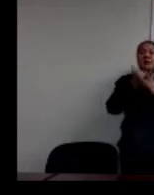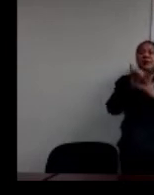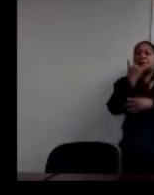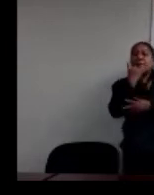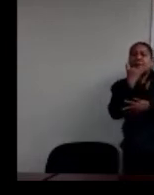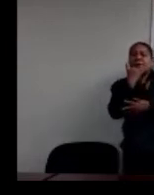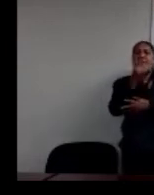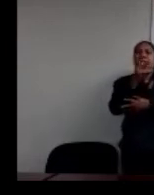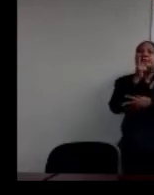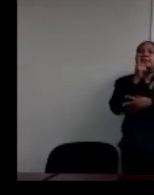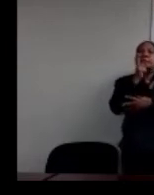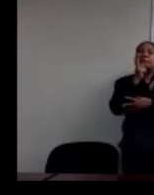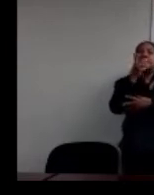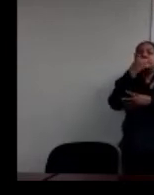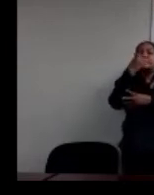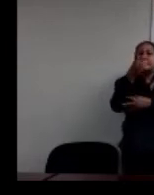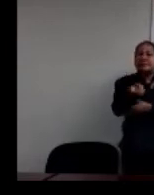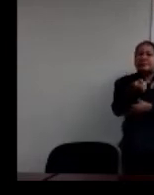nos visitan mucho.